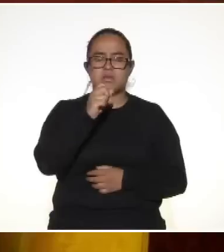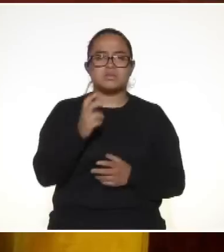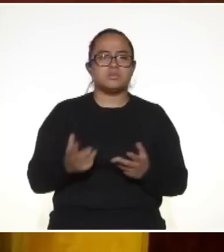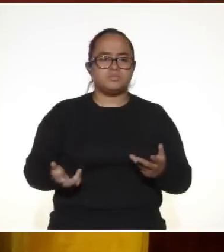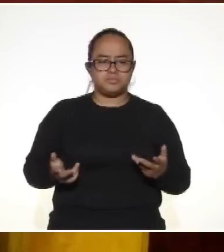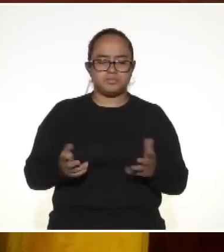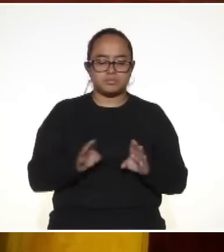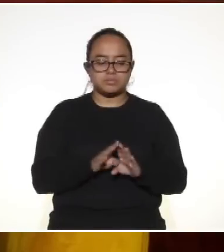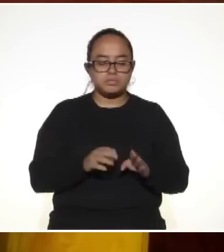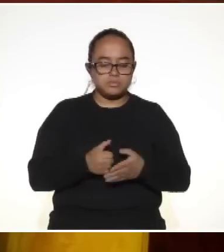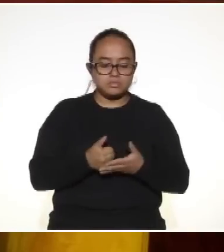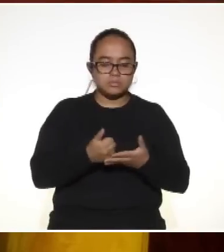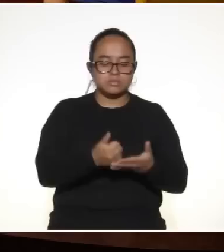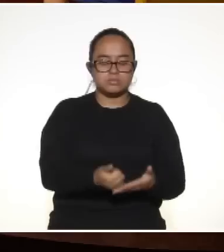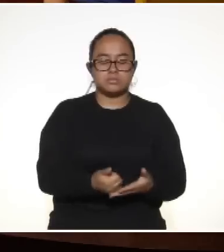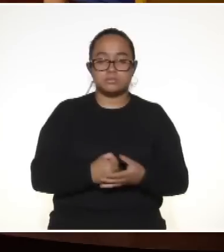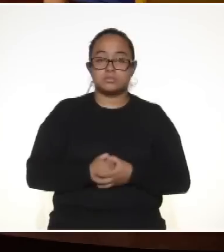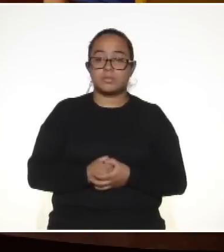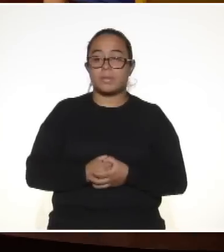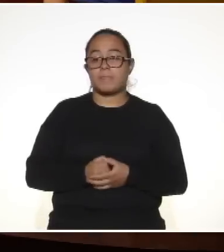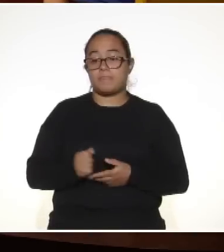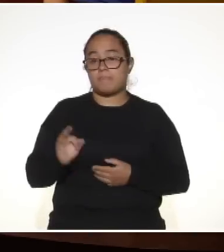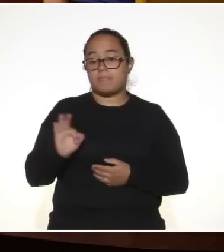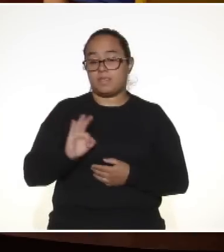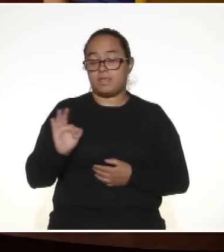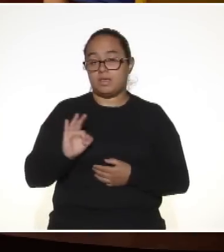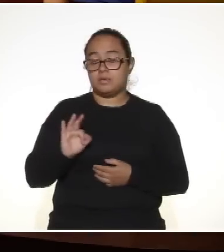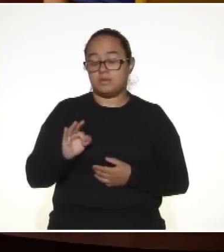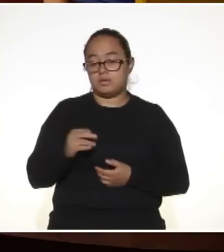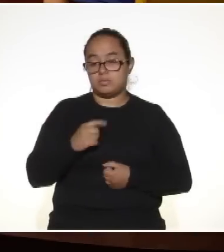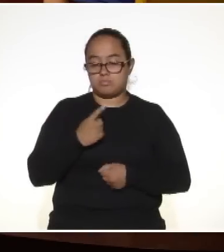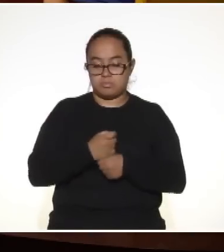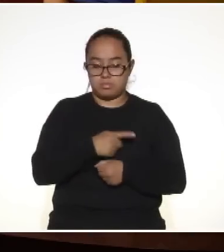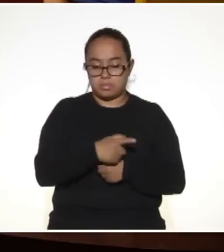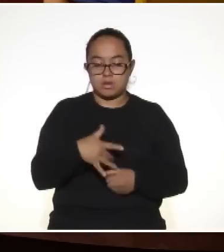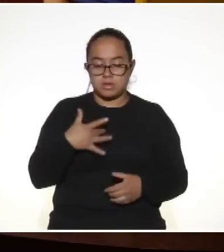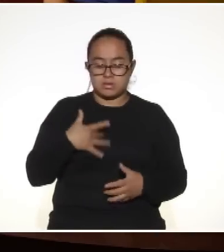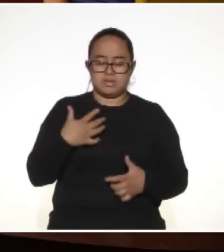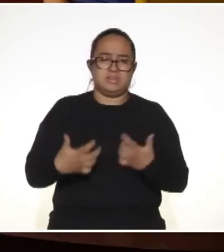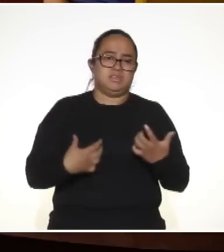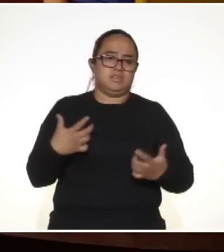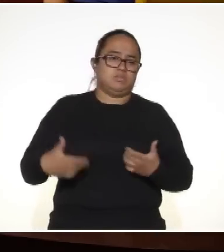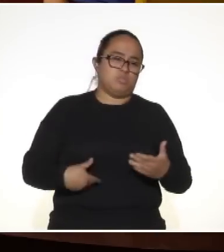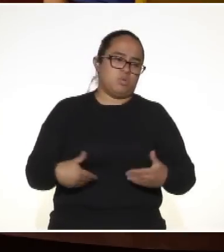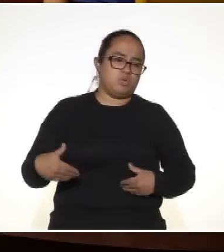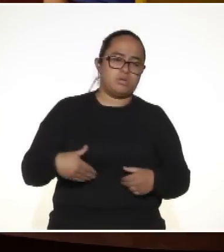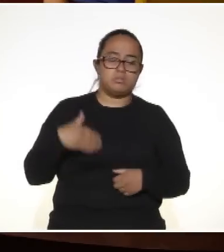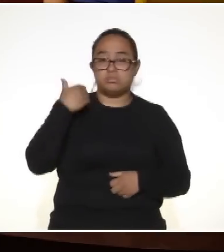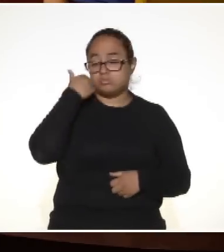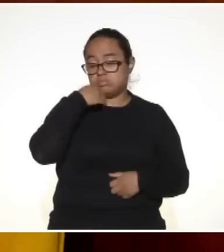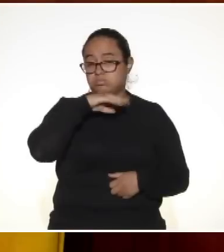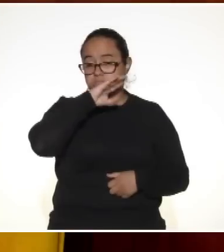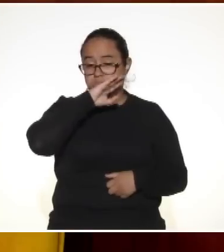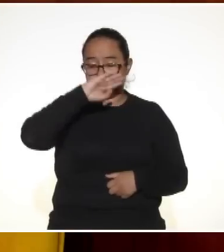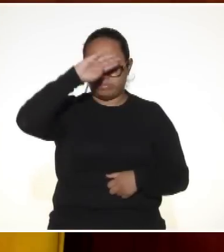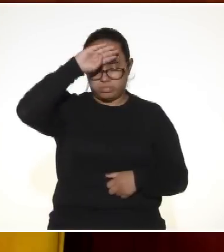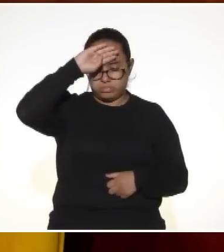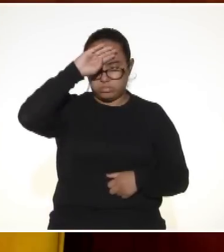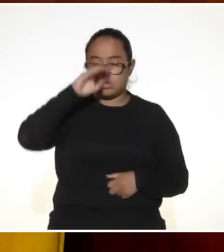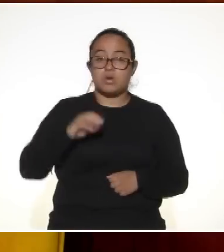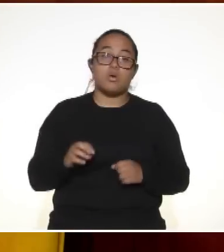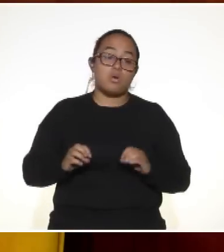cómo ayudarlo en ese momento? Puede tener, lo principal es que inicien con irritabilidad, pueden tener fiebre, pueden